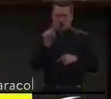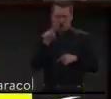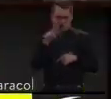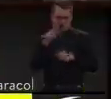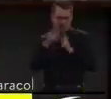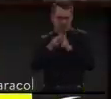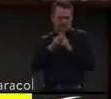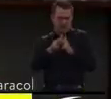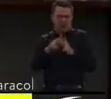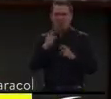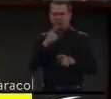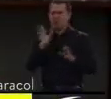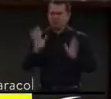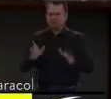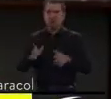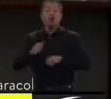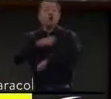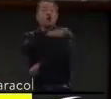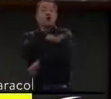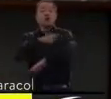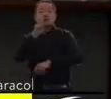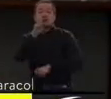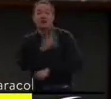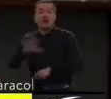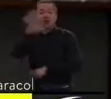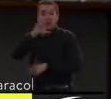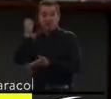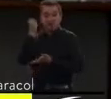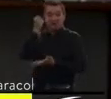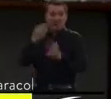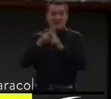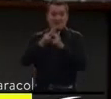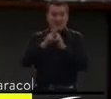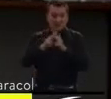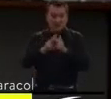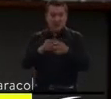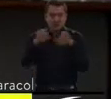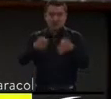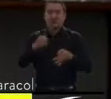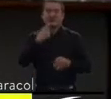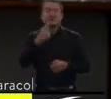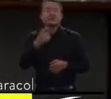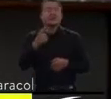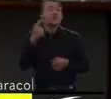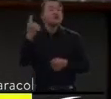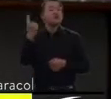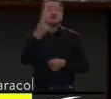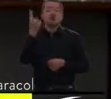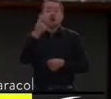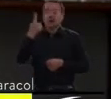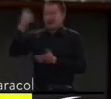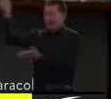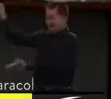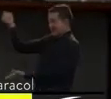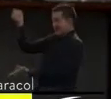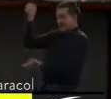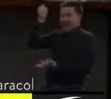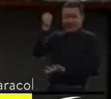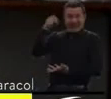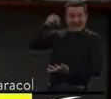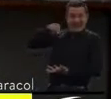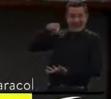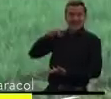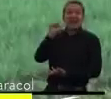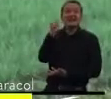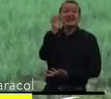Comisión Nacional de Crédito Agropecuario estableció que solamente el 10% de esos recursos fueran para